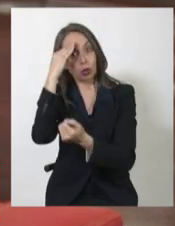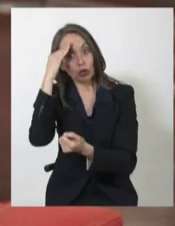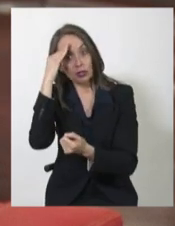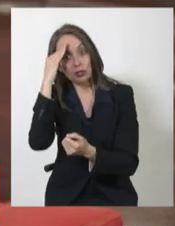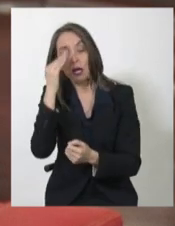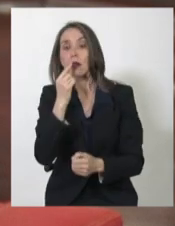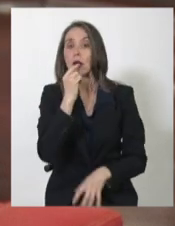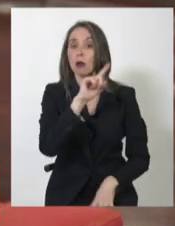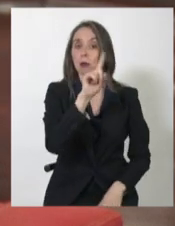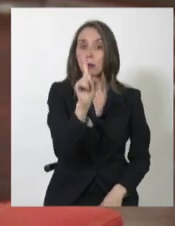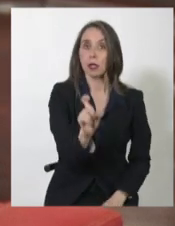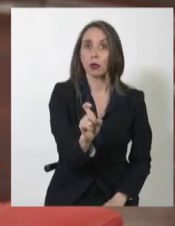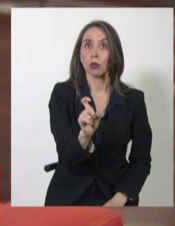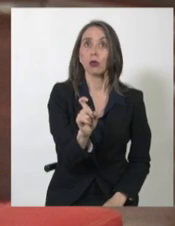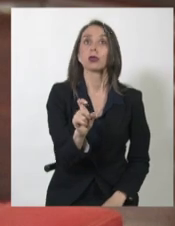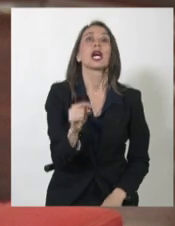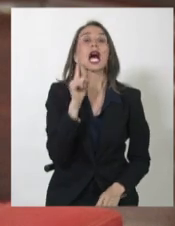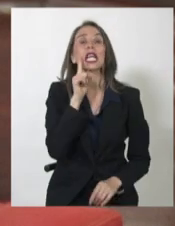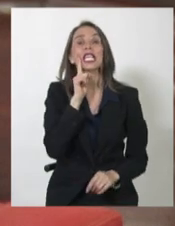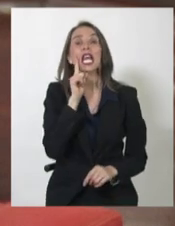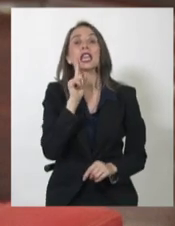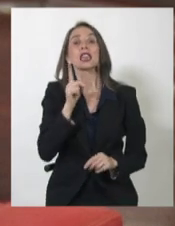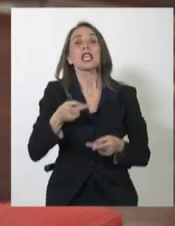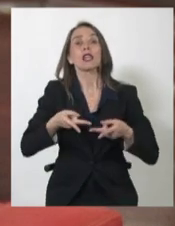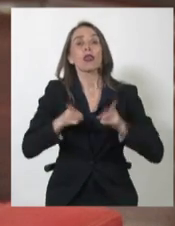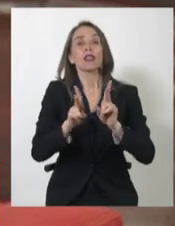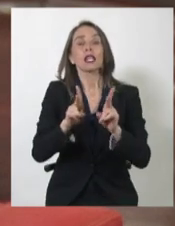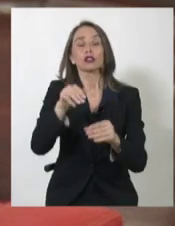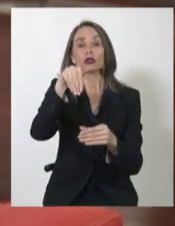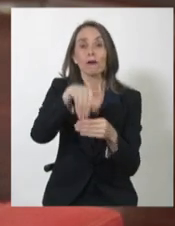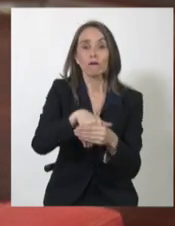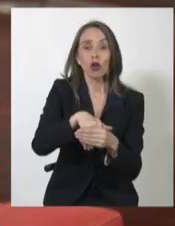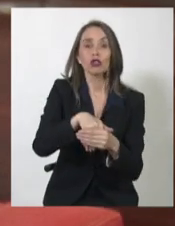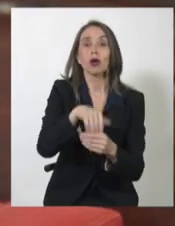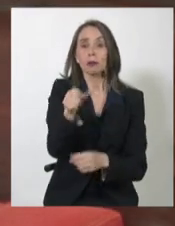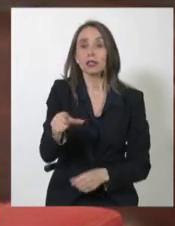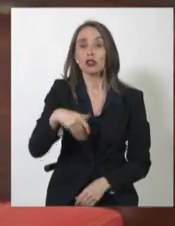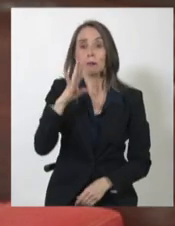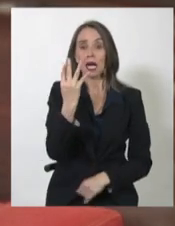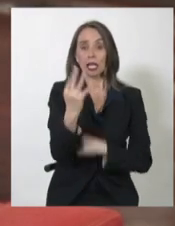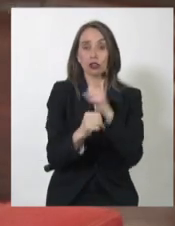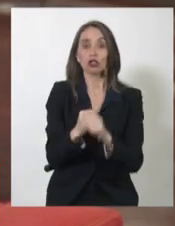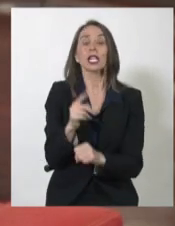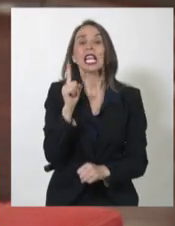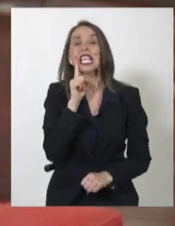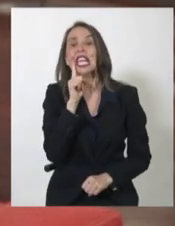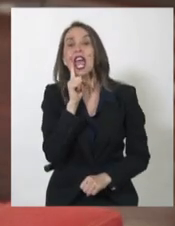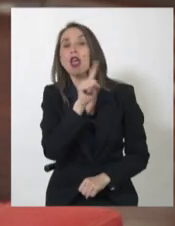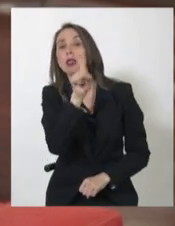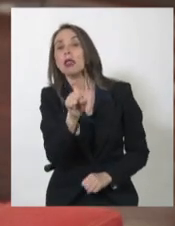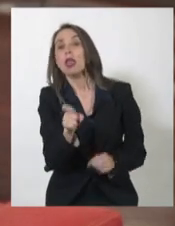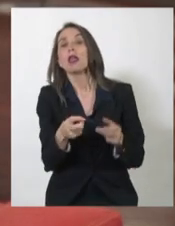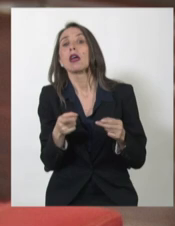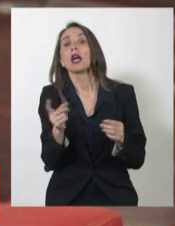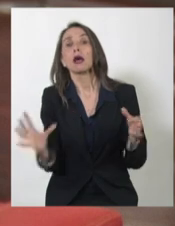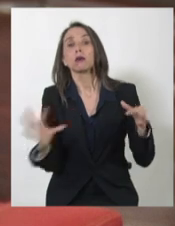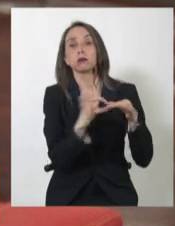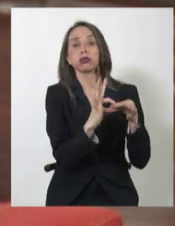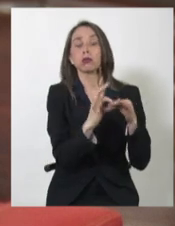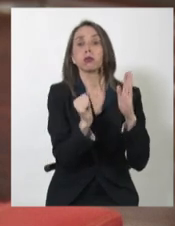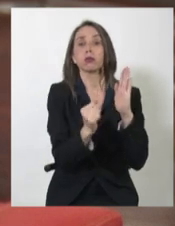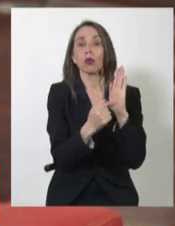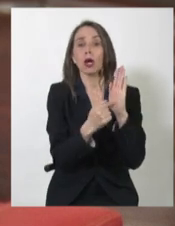entonces, ¿quiénes tienen derecho a votar? Bueno, los mayores de 14 años, entonces, ¿quiénes tienen quiénes están sujetos a